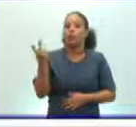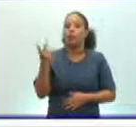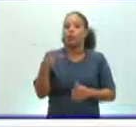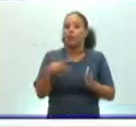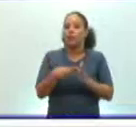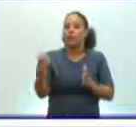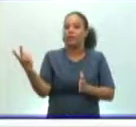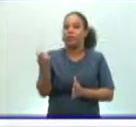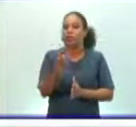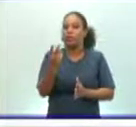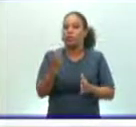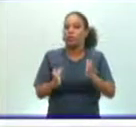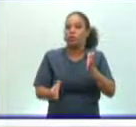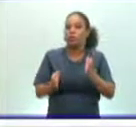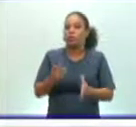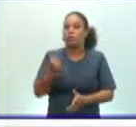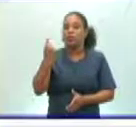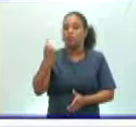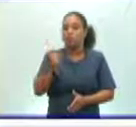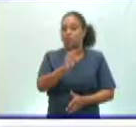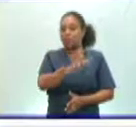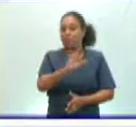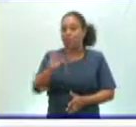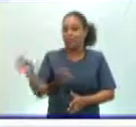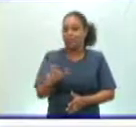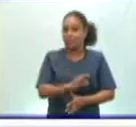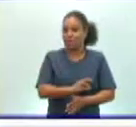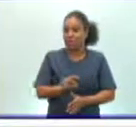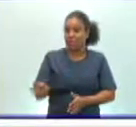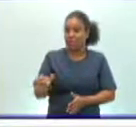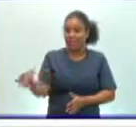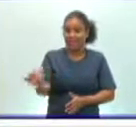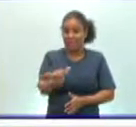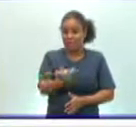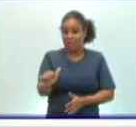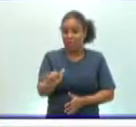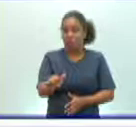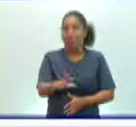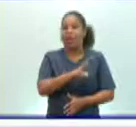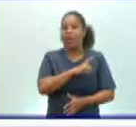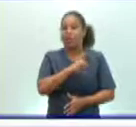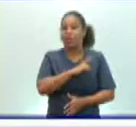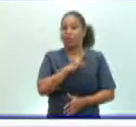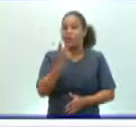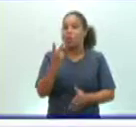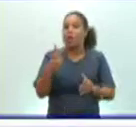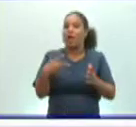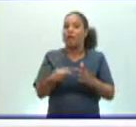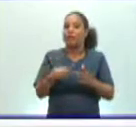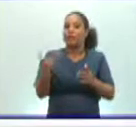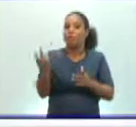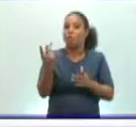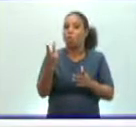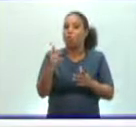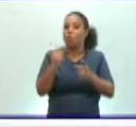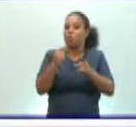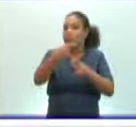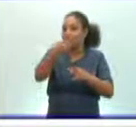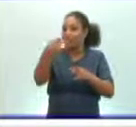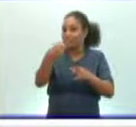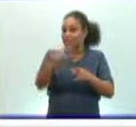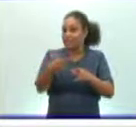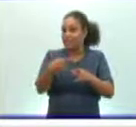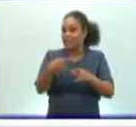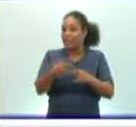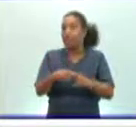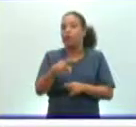segmentos de una semirrecta es igual a la razón entre los dos segmentos correspondientes de paralela